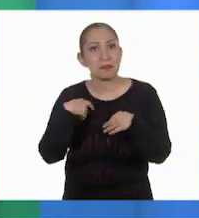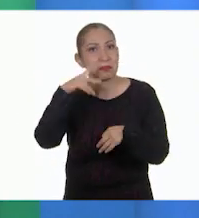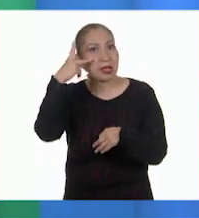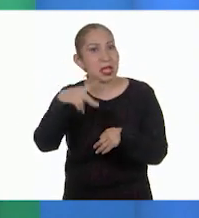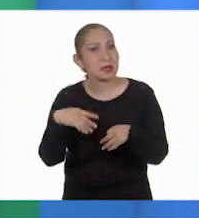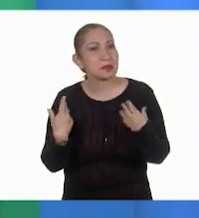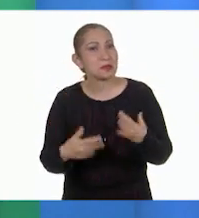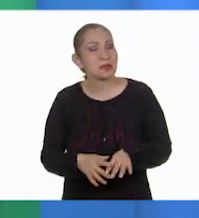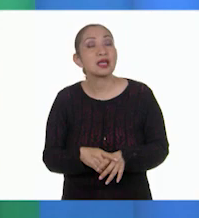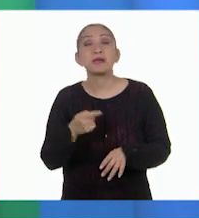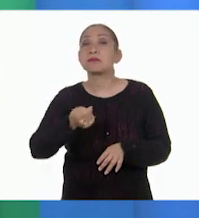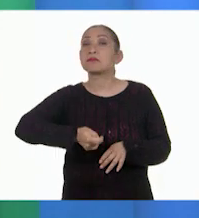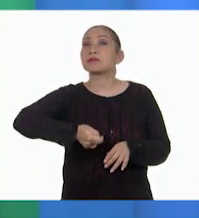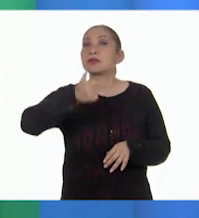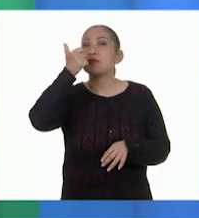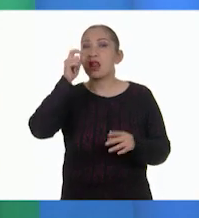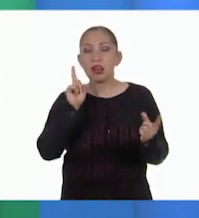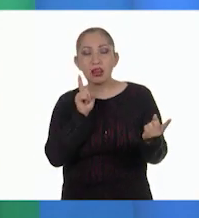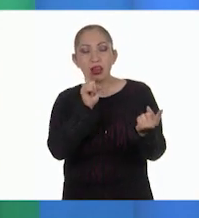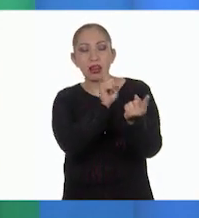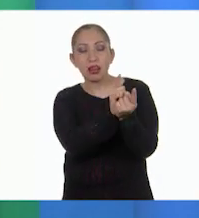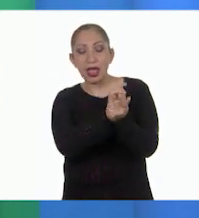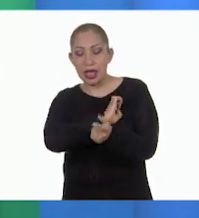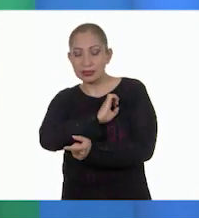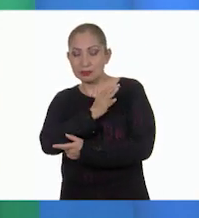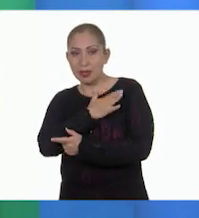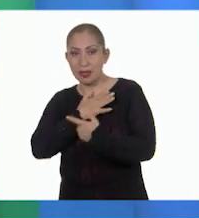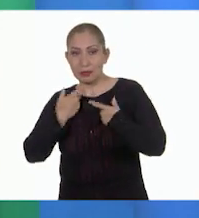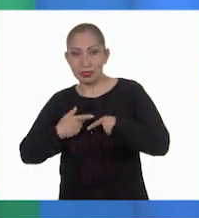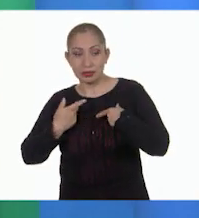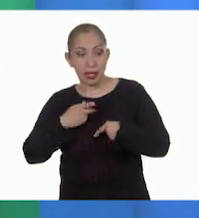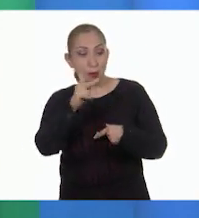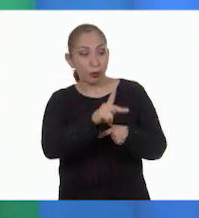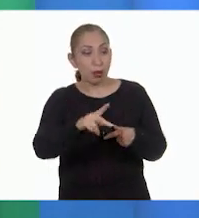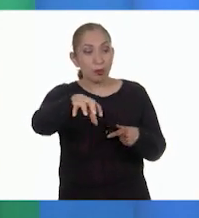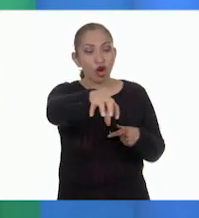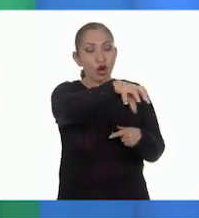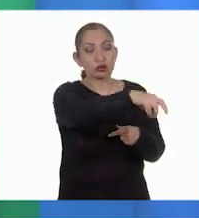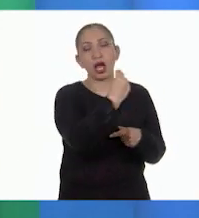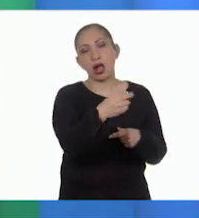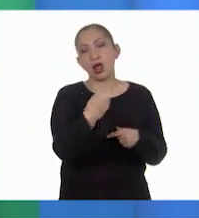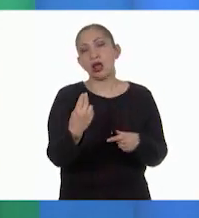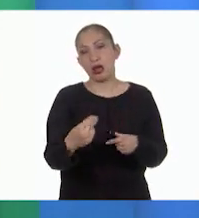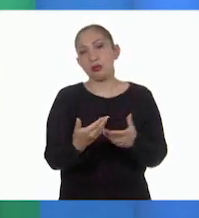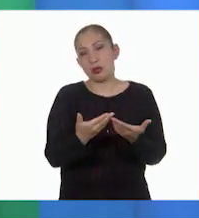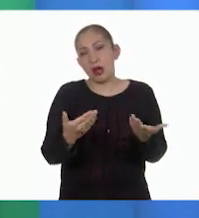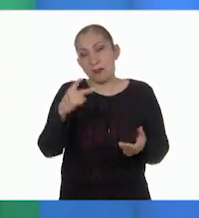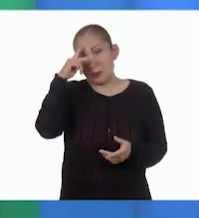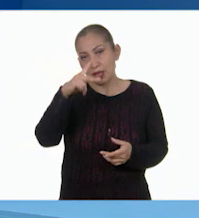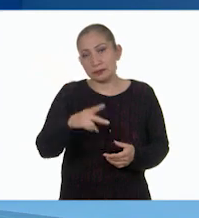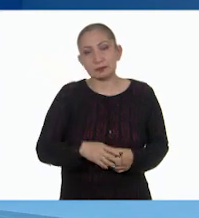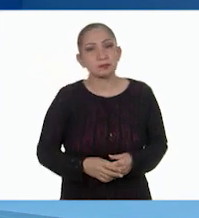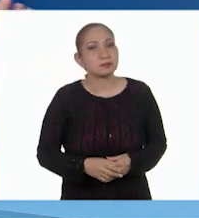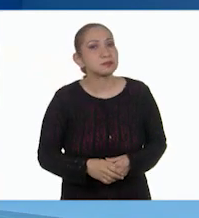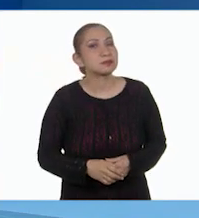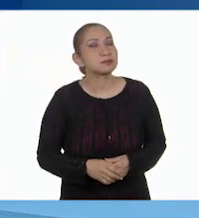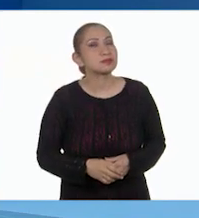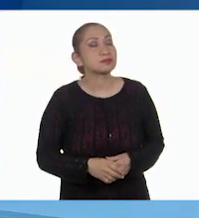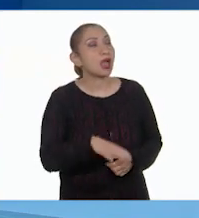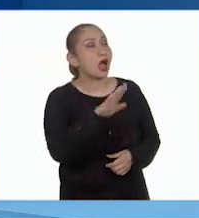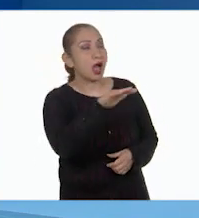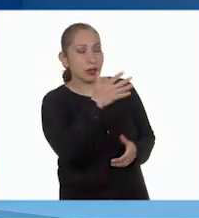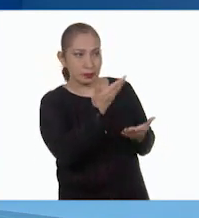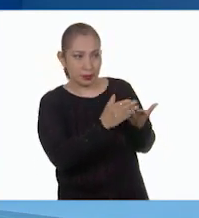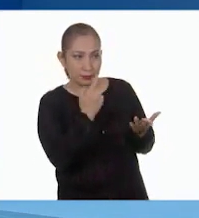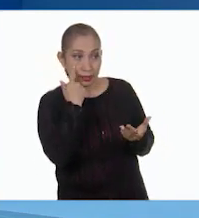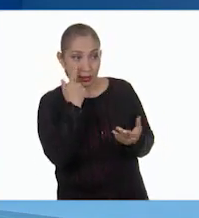país y el primer contacto entre los españoles y los pueblos que habitan lo que ahora conocemos como México. Por cierto, Juan